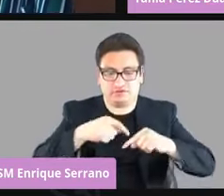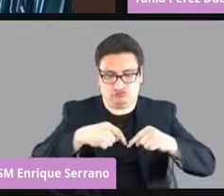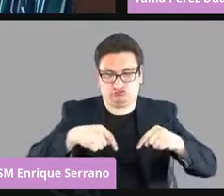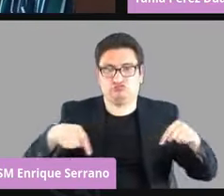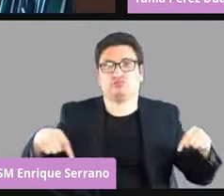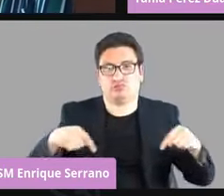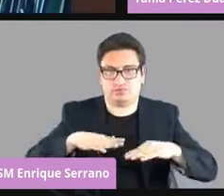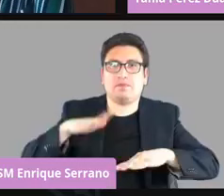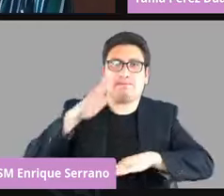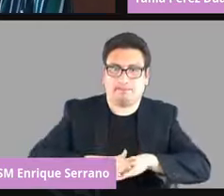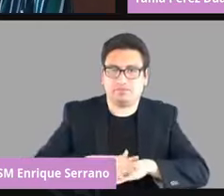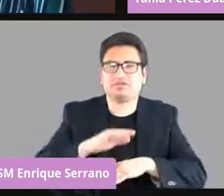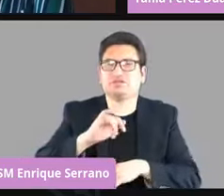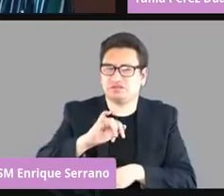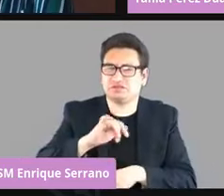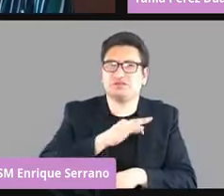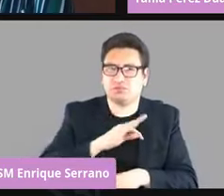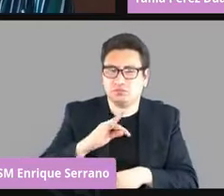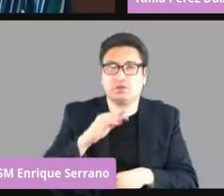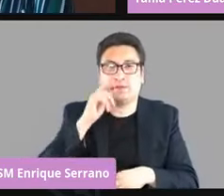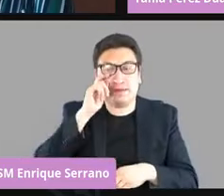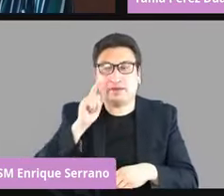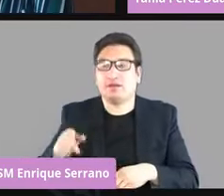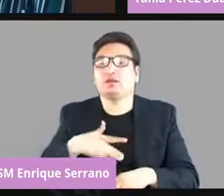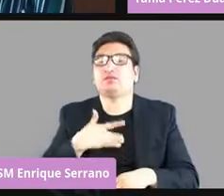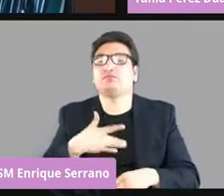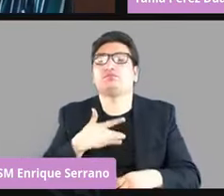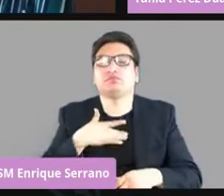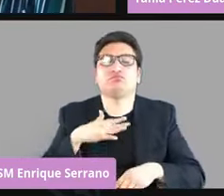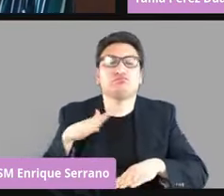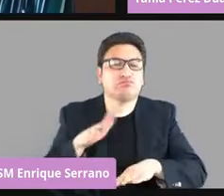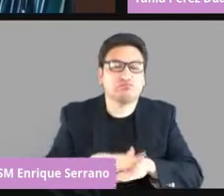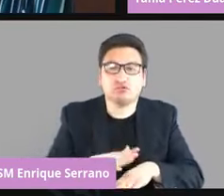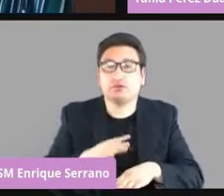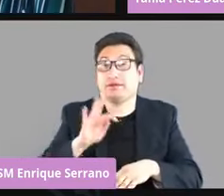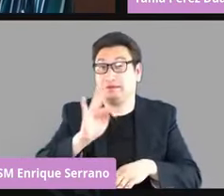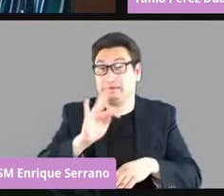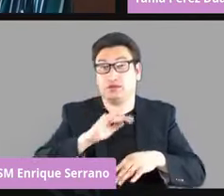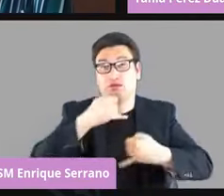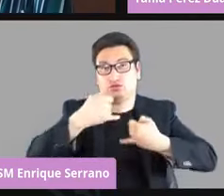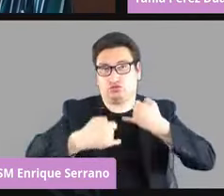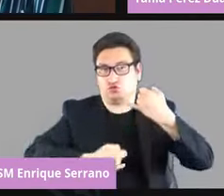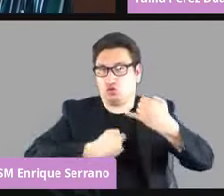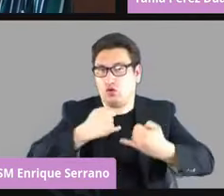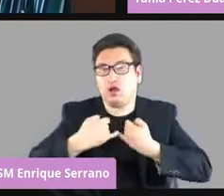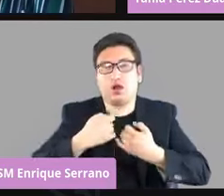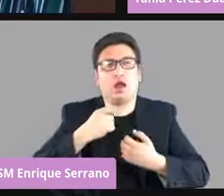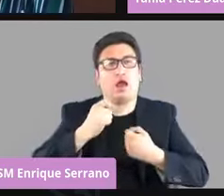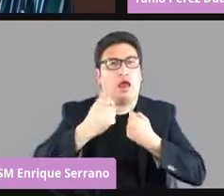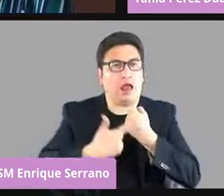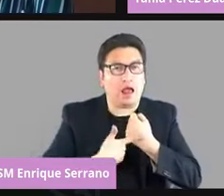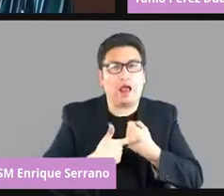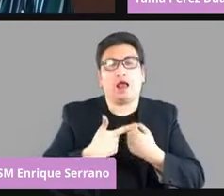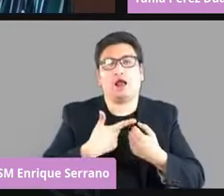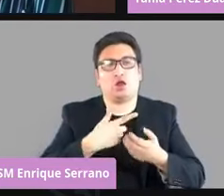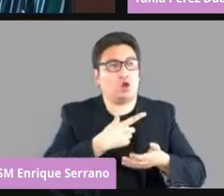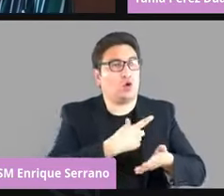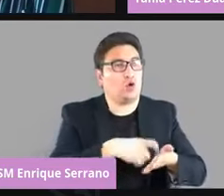A ir Bien. realmente como a irse exponiendo, a lo mejor comprar un juego o algo que sea realmente el